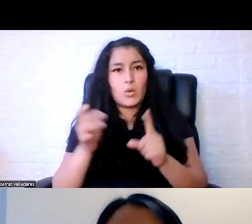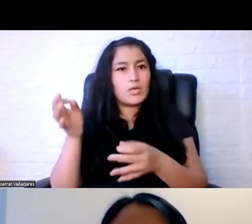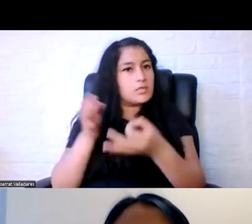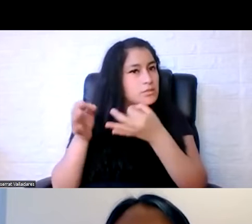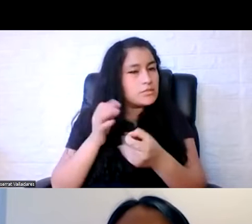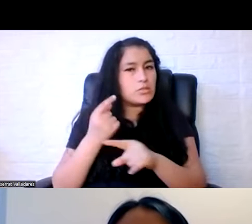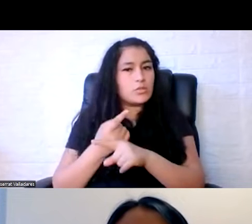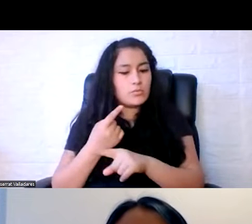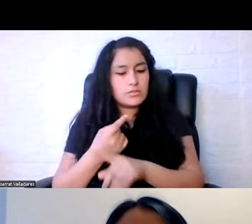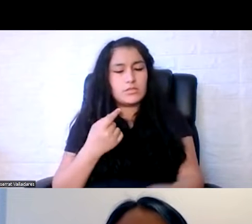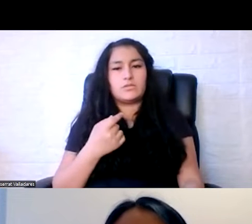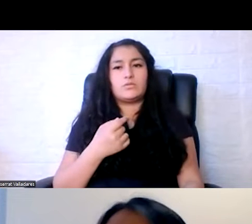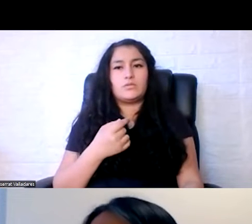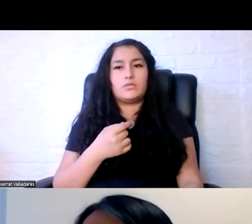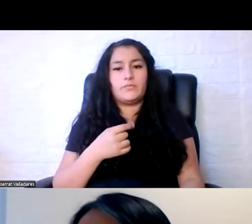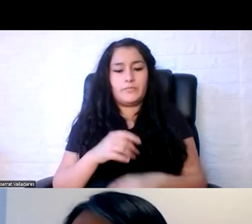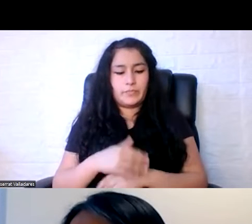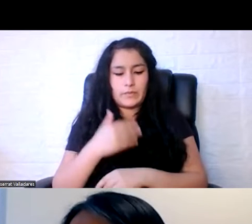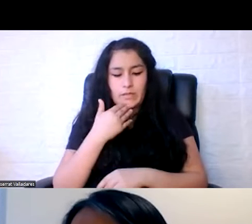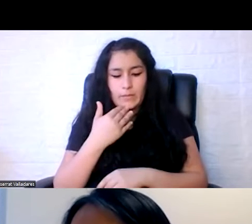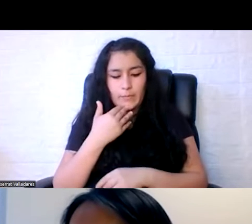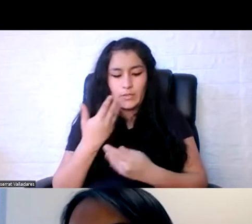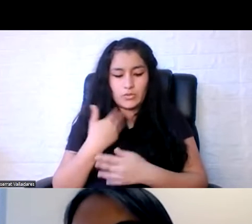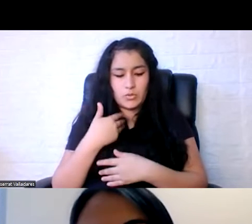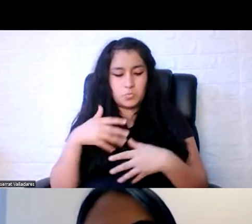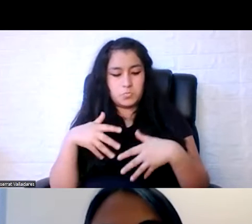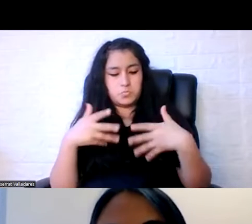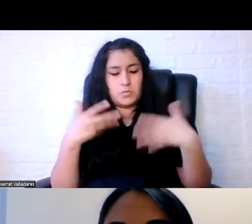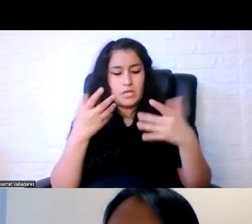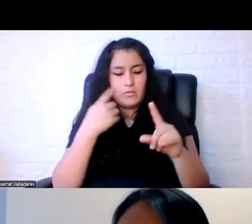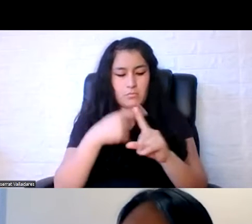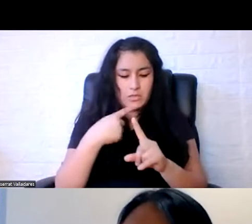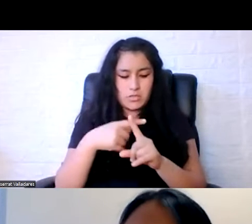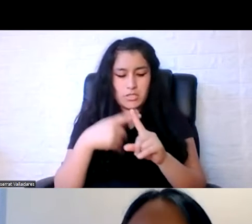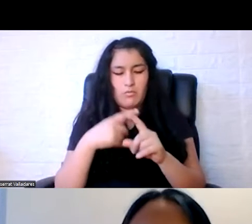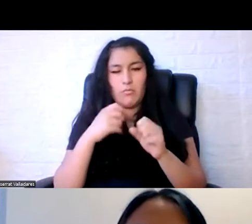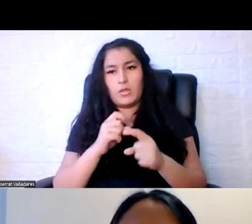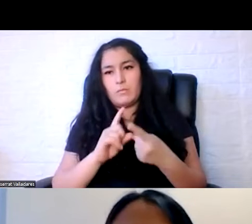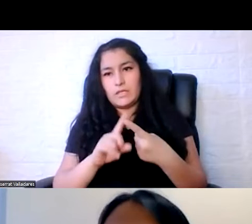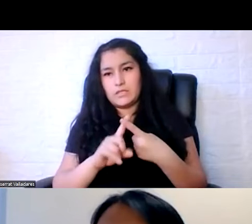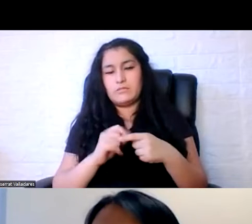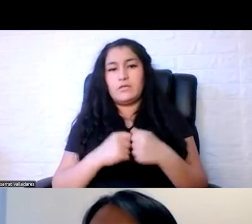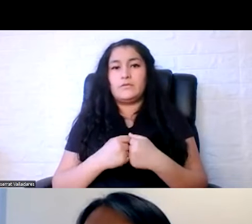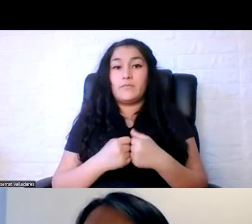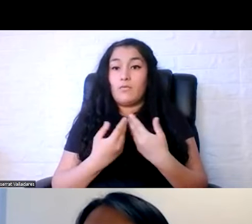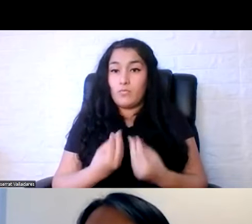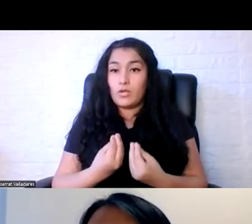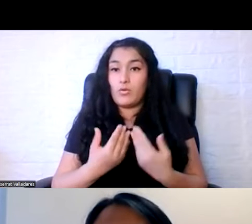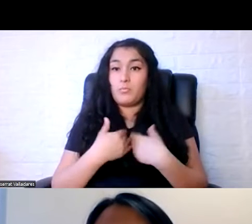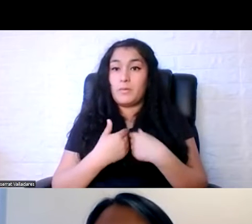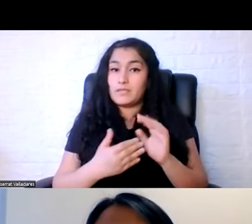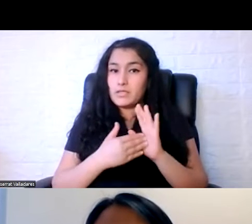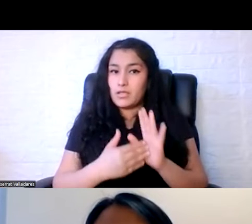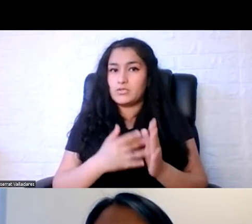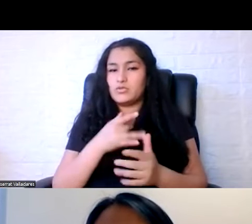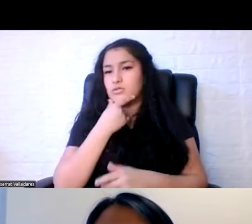se han dado, y por eso también me animé a participar. Bueno, mi presentación es bien sencilla